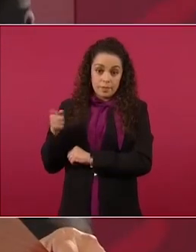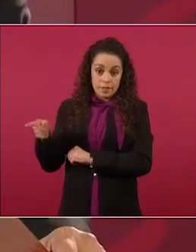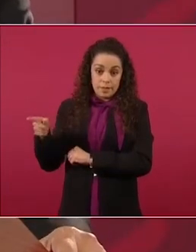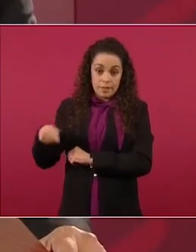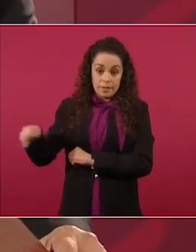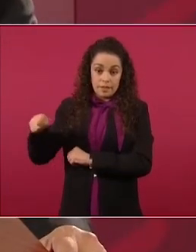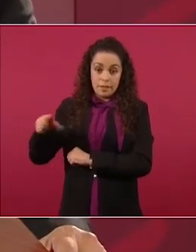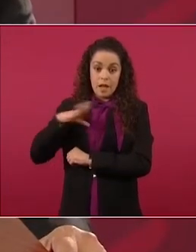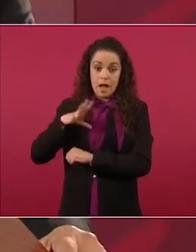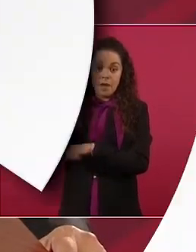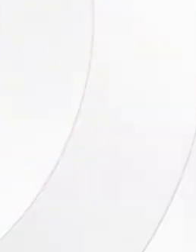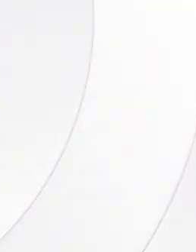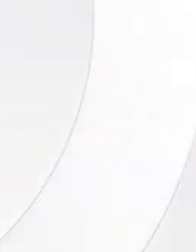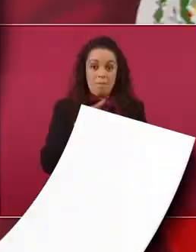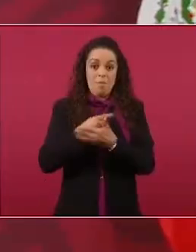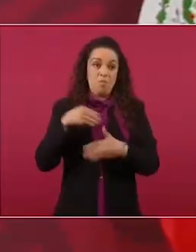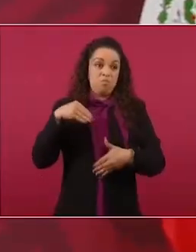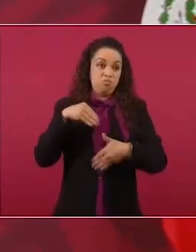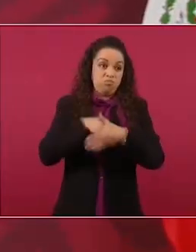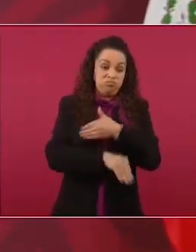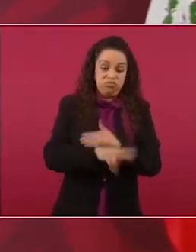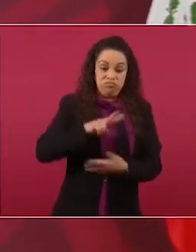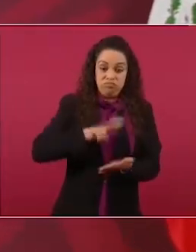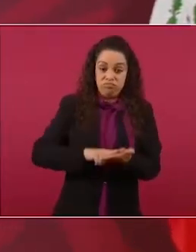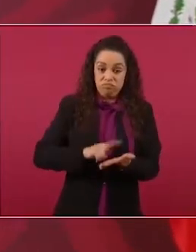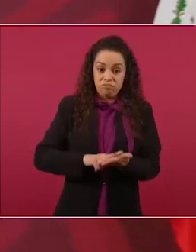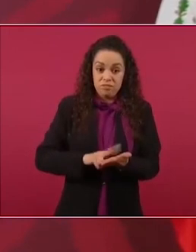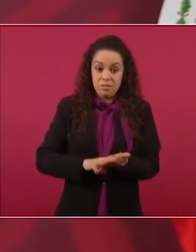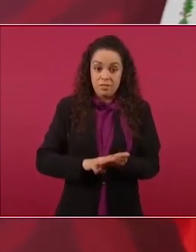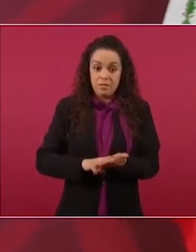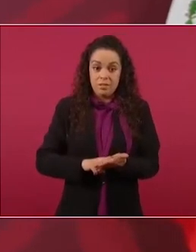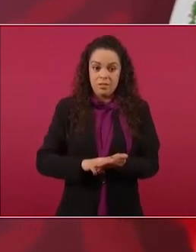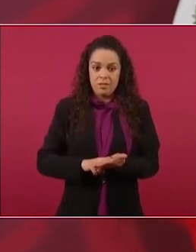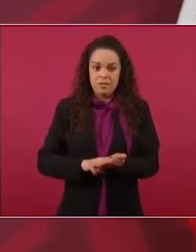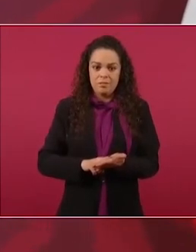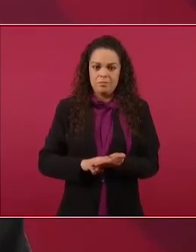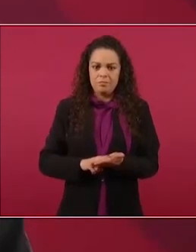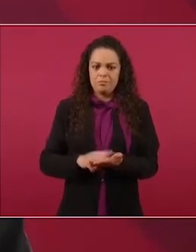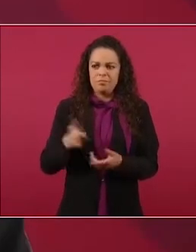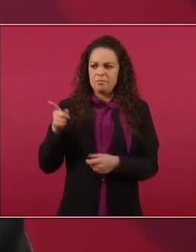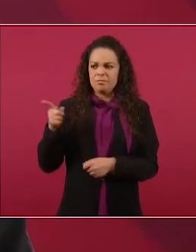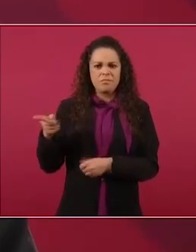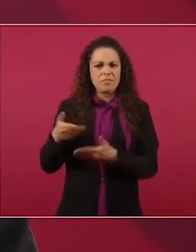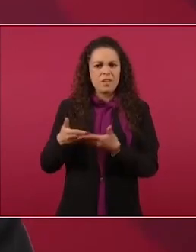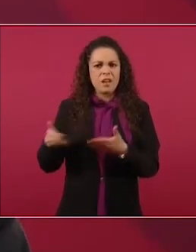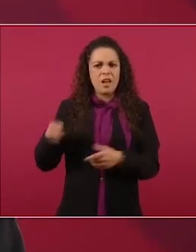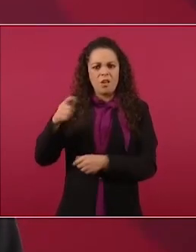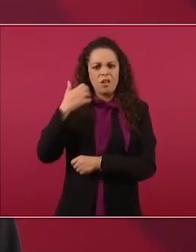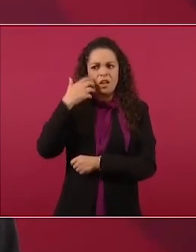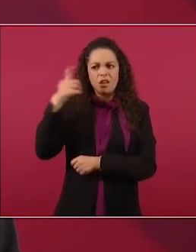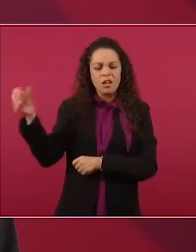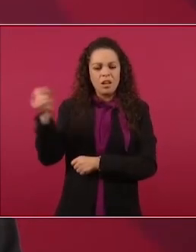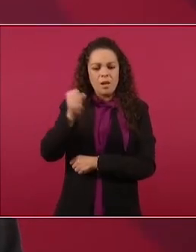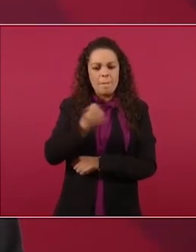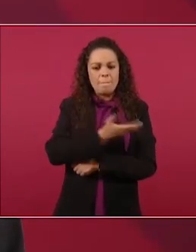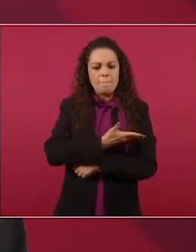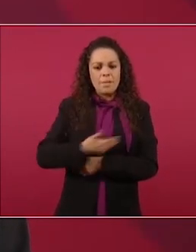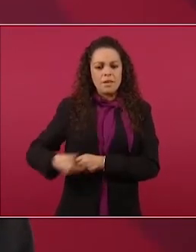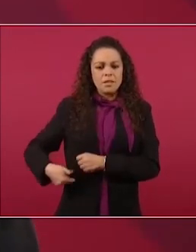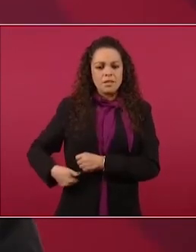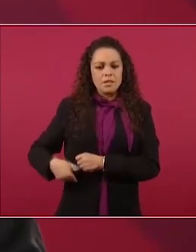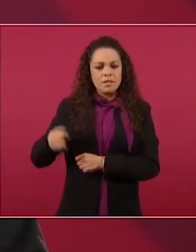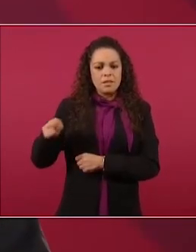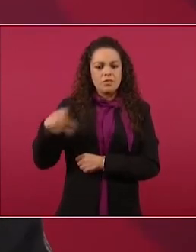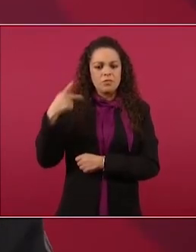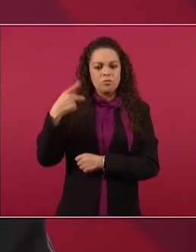se benefician también. Uno que es aspirante ahora a la presidencia por el